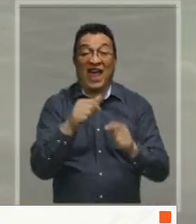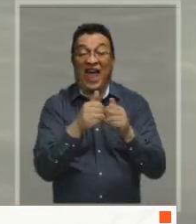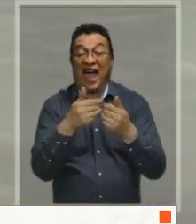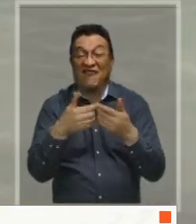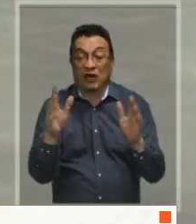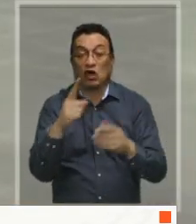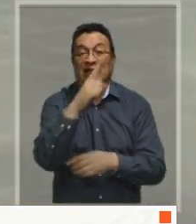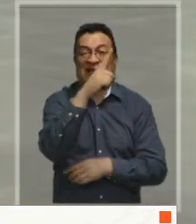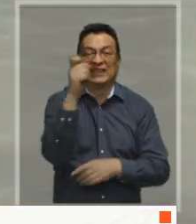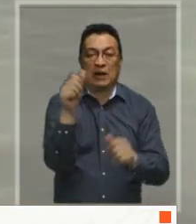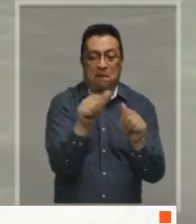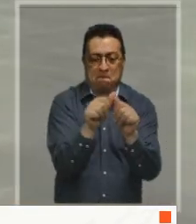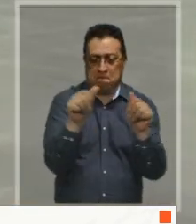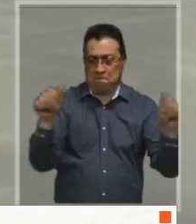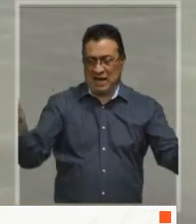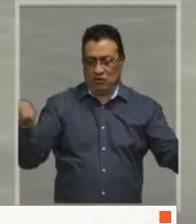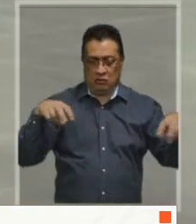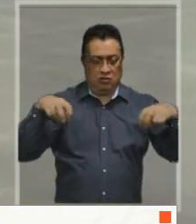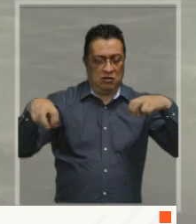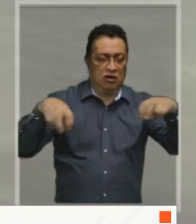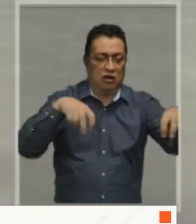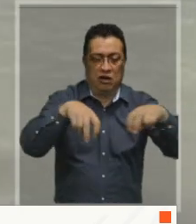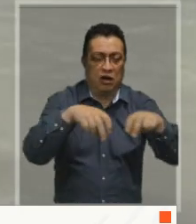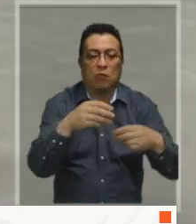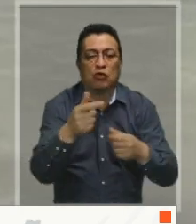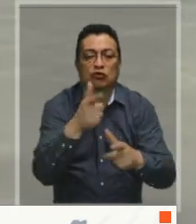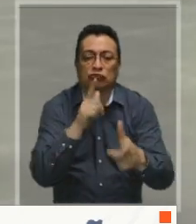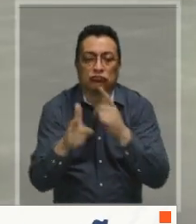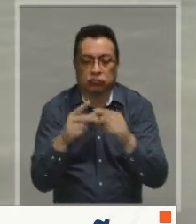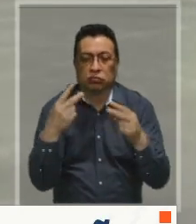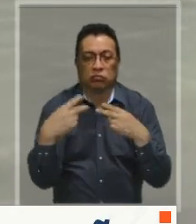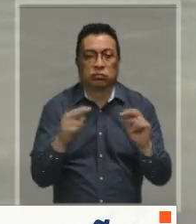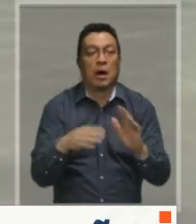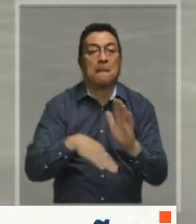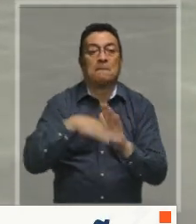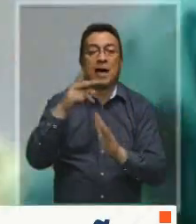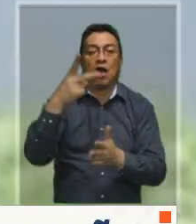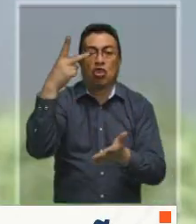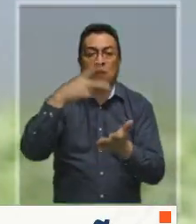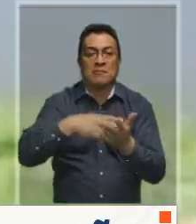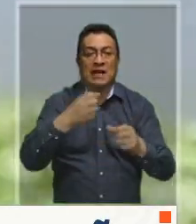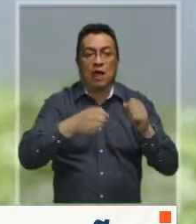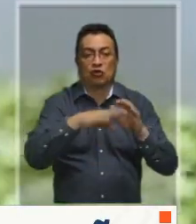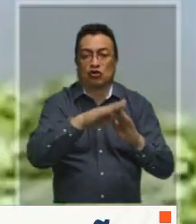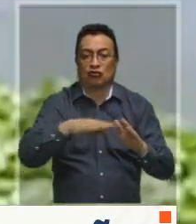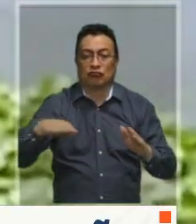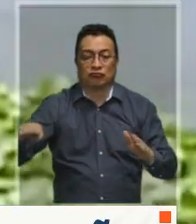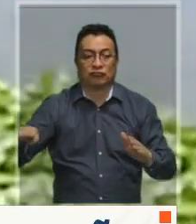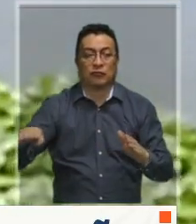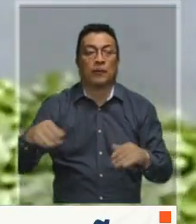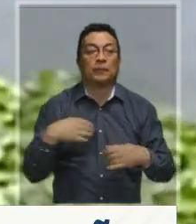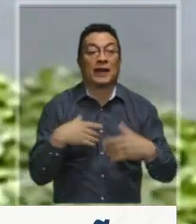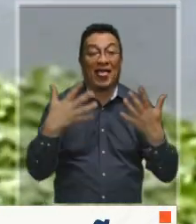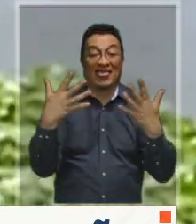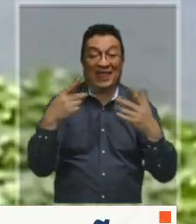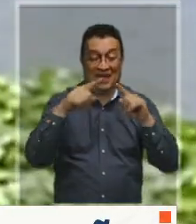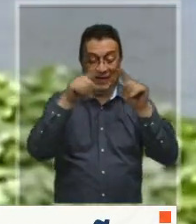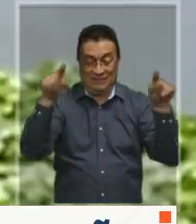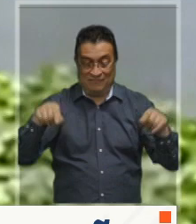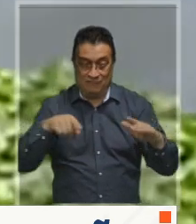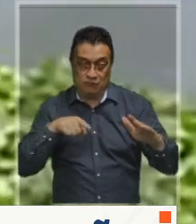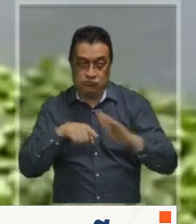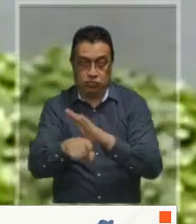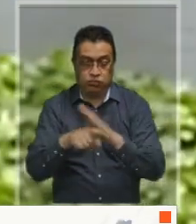metros de barra para que la gente pueda disfrutar su trago. Tenemos más de 2.000 estacionamientos. Tenemos 10 pórticos de acceso